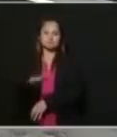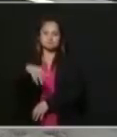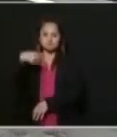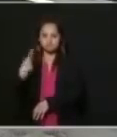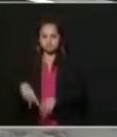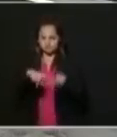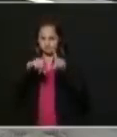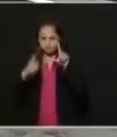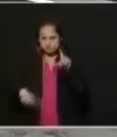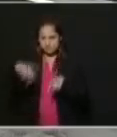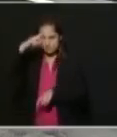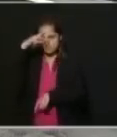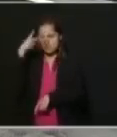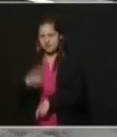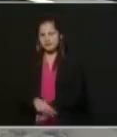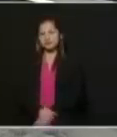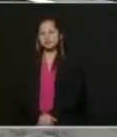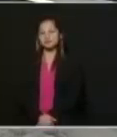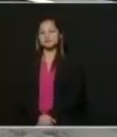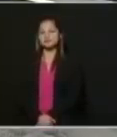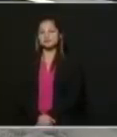Ahora quiero expresar